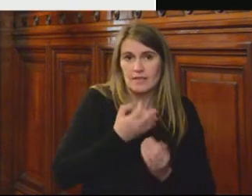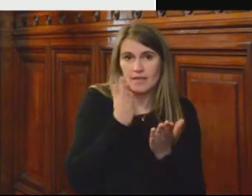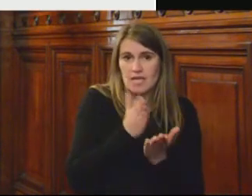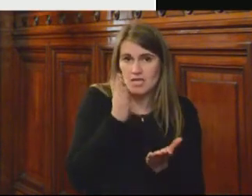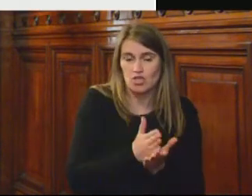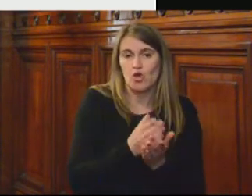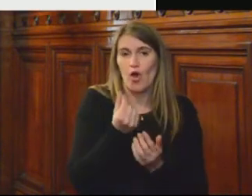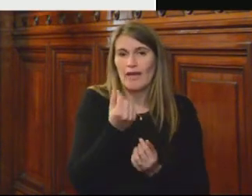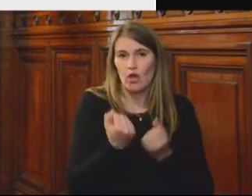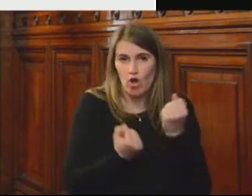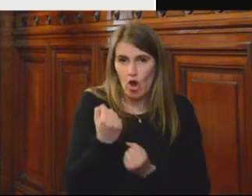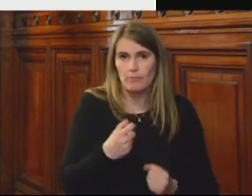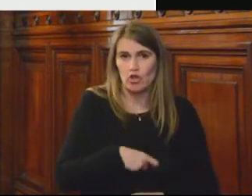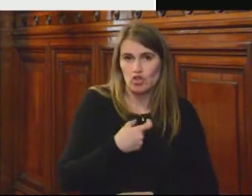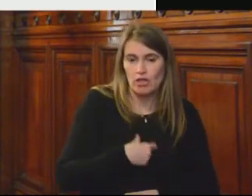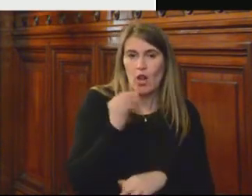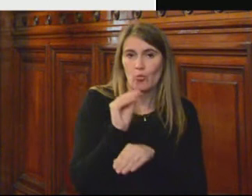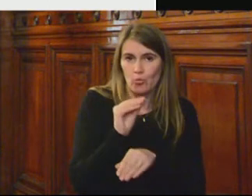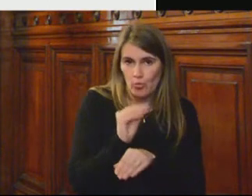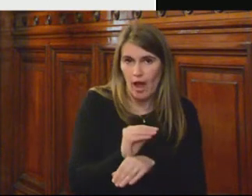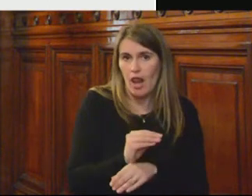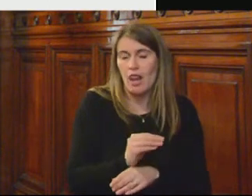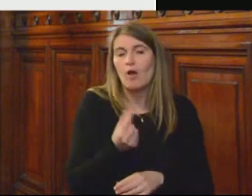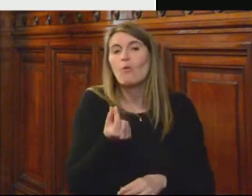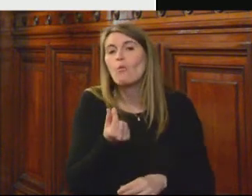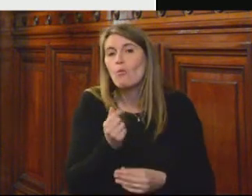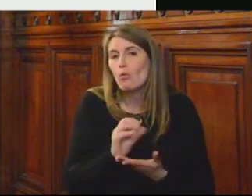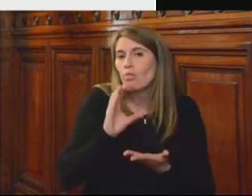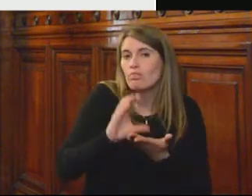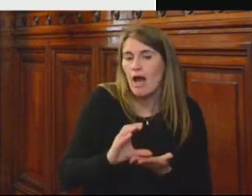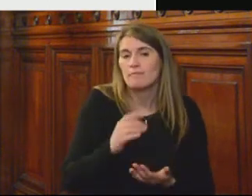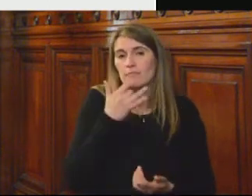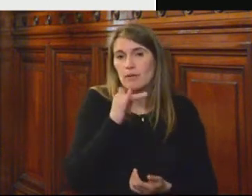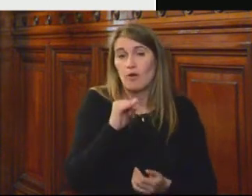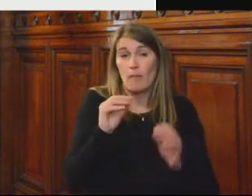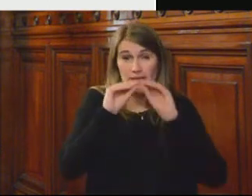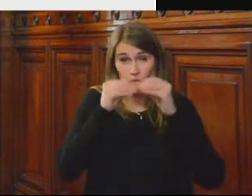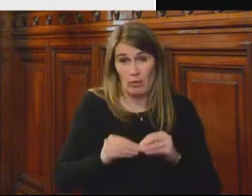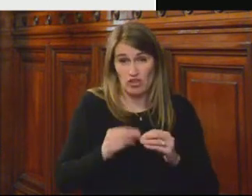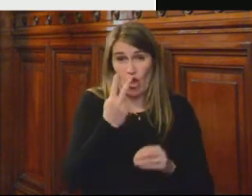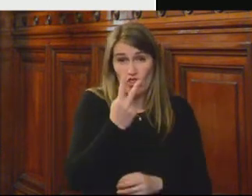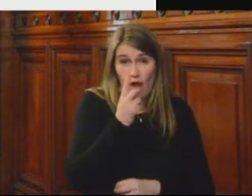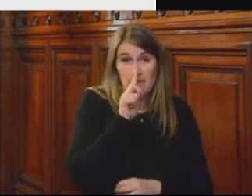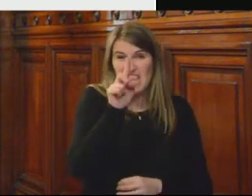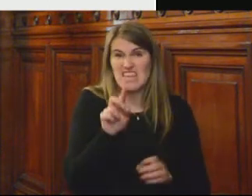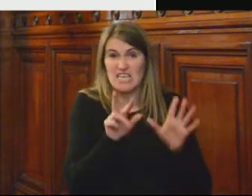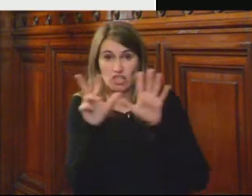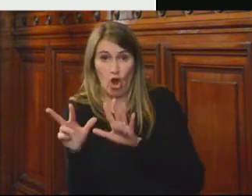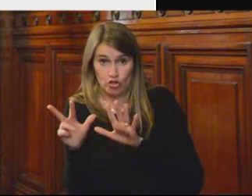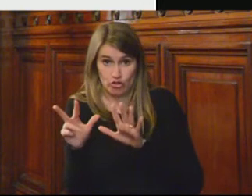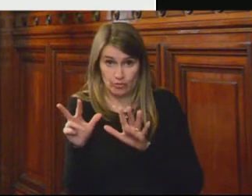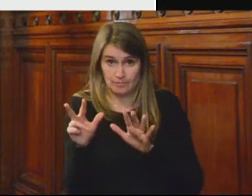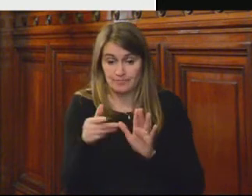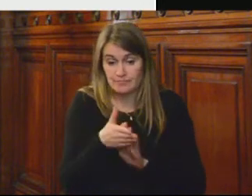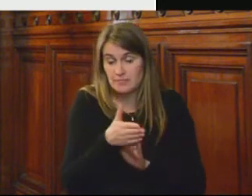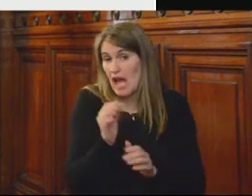sociales y culturales, podemos decirle que el presupuesto para el año 2018, que ha sido